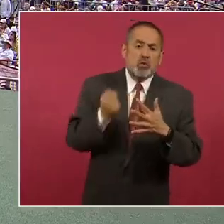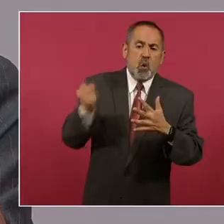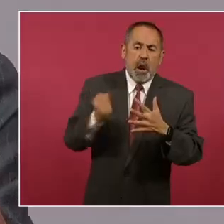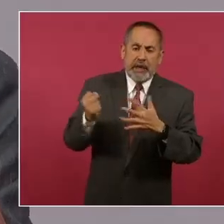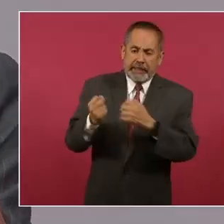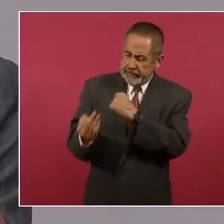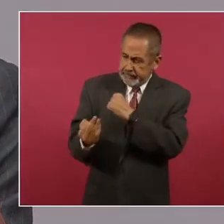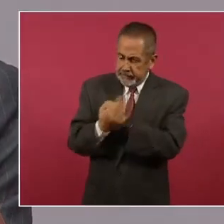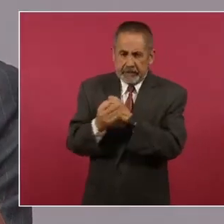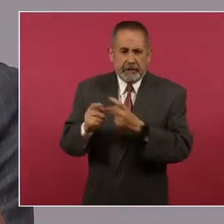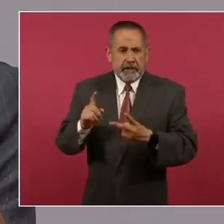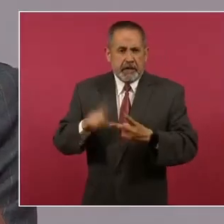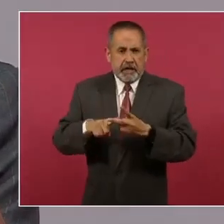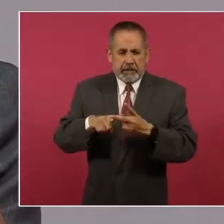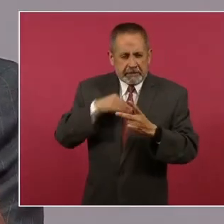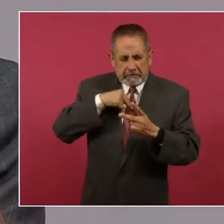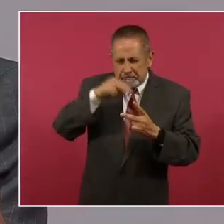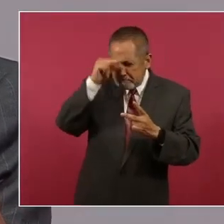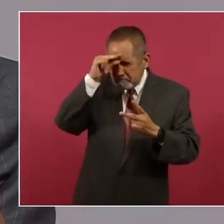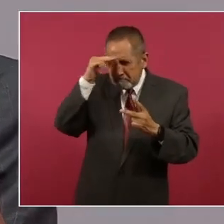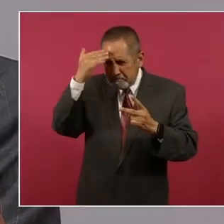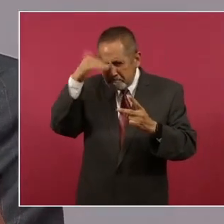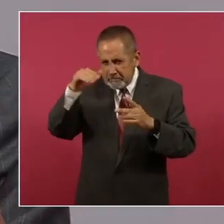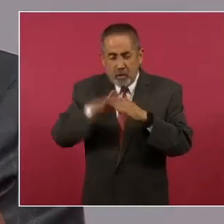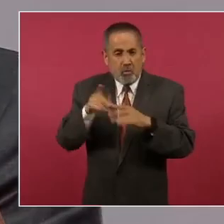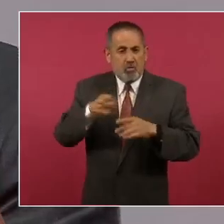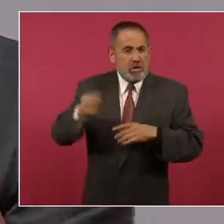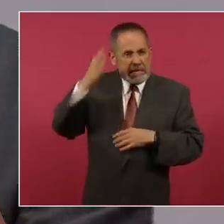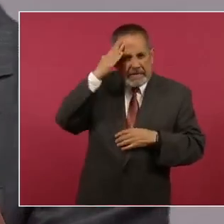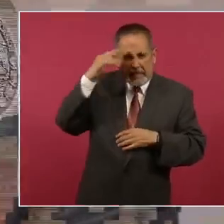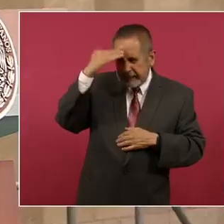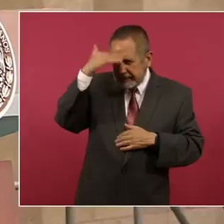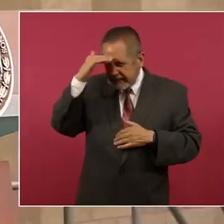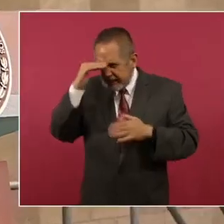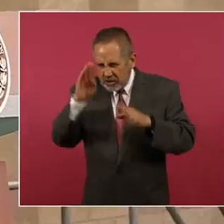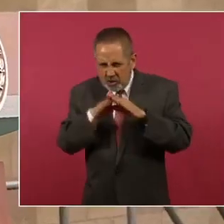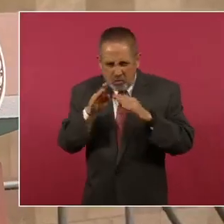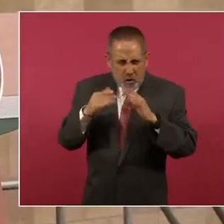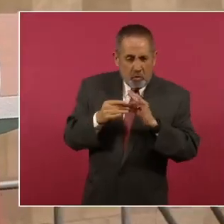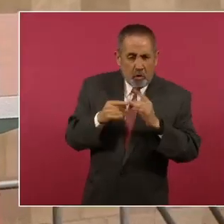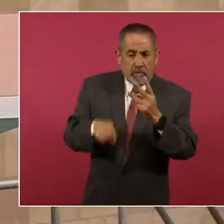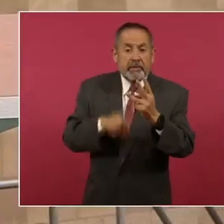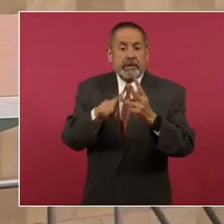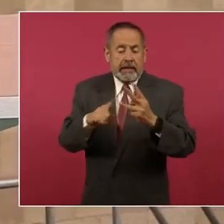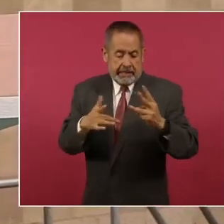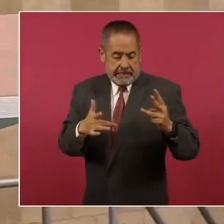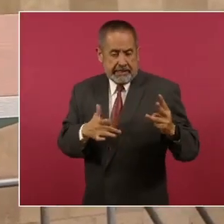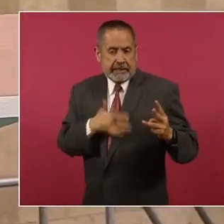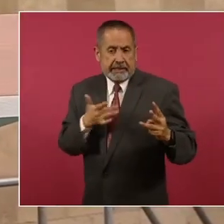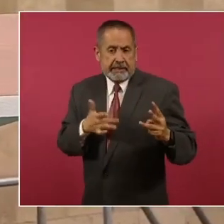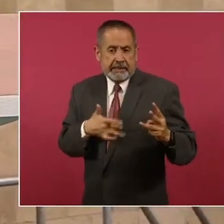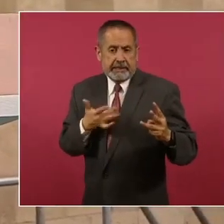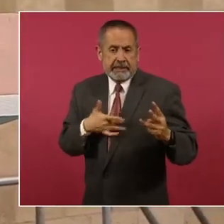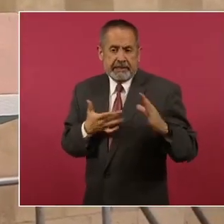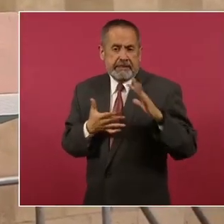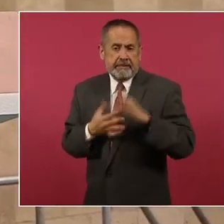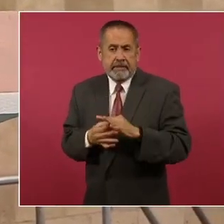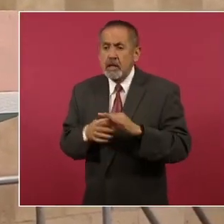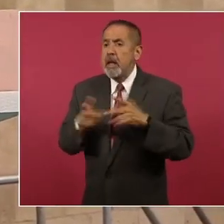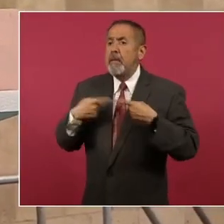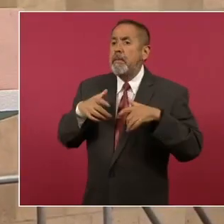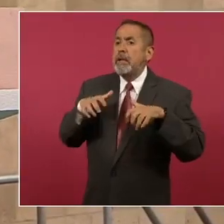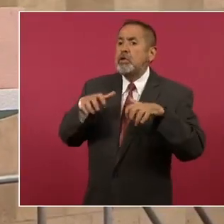la genialidad de los dirigentes y los sentimientos del